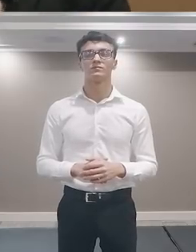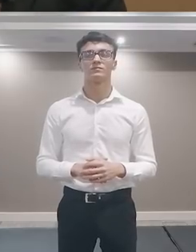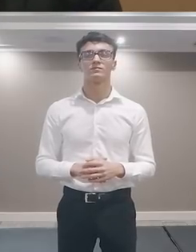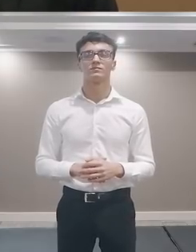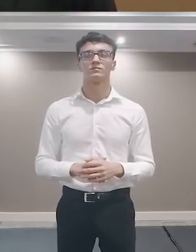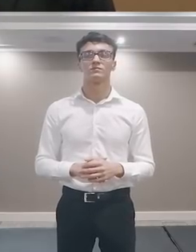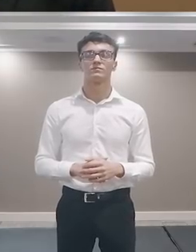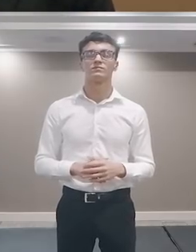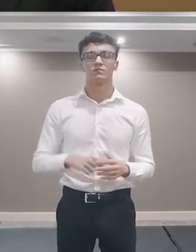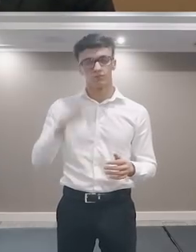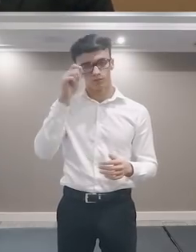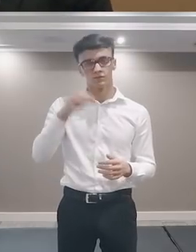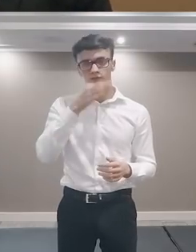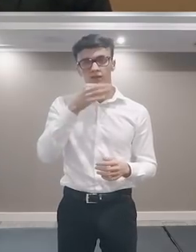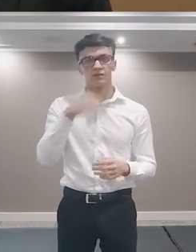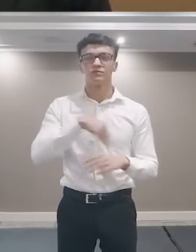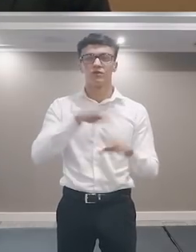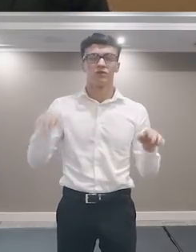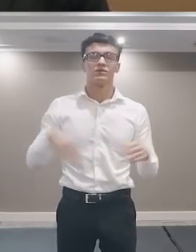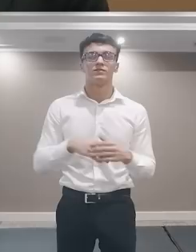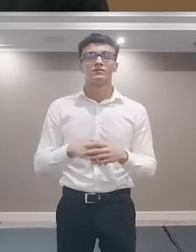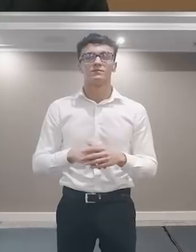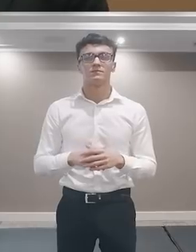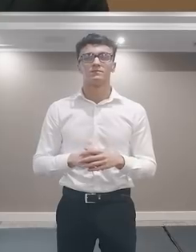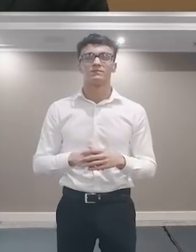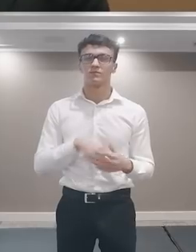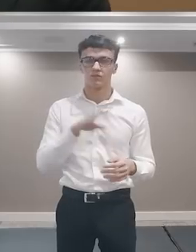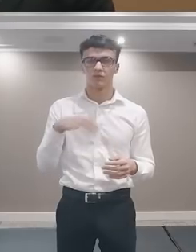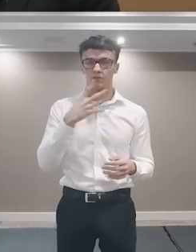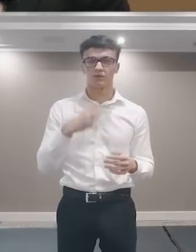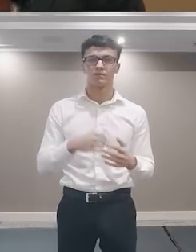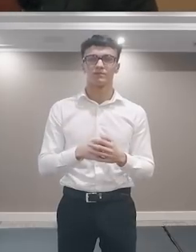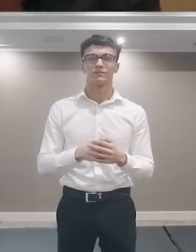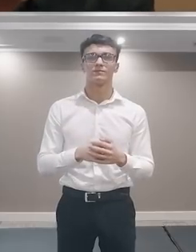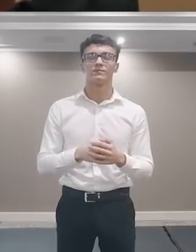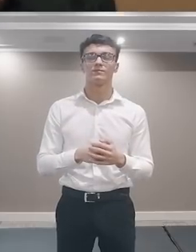bueno buenas tardes a todos todo bien